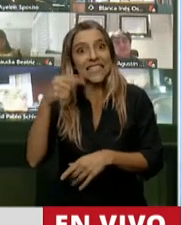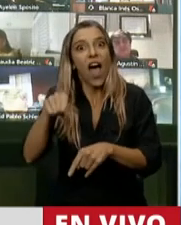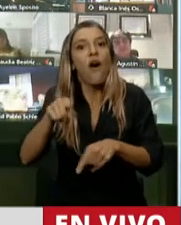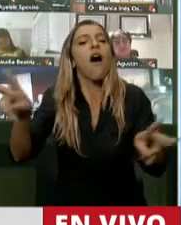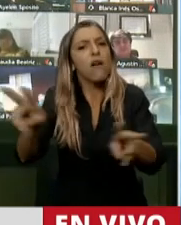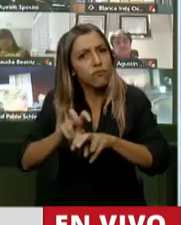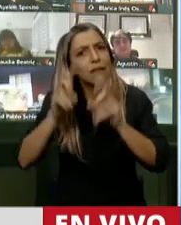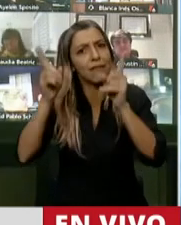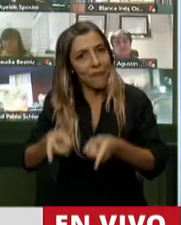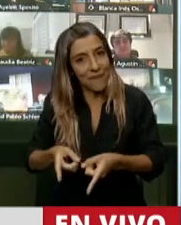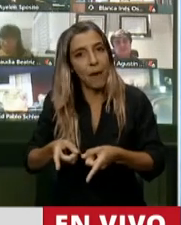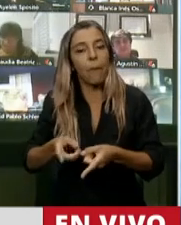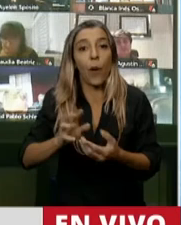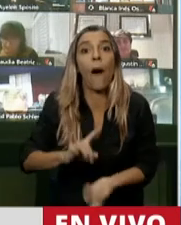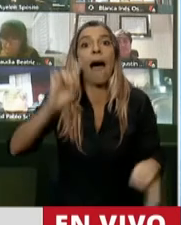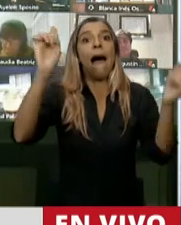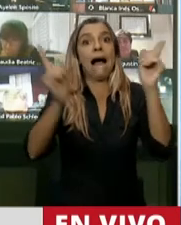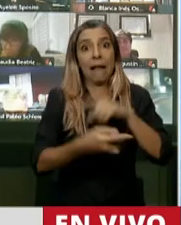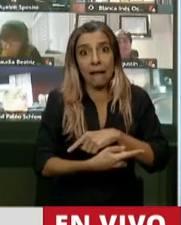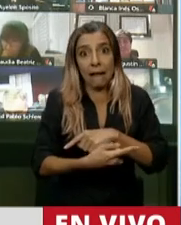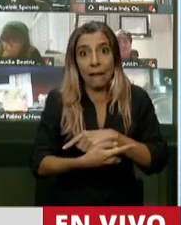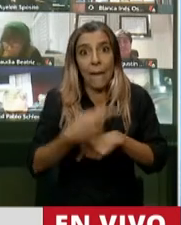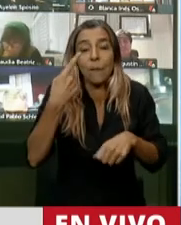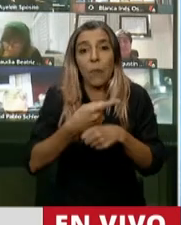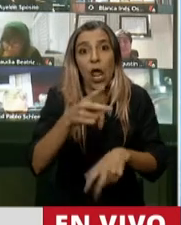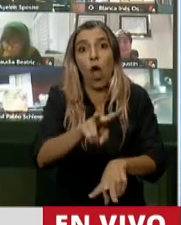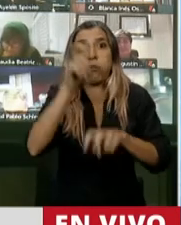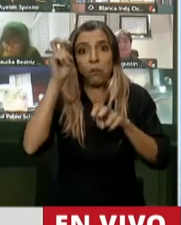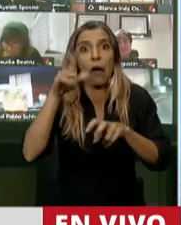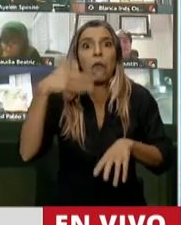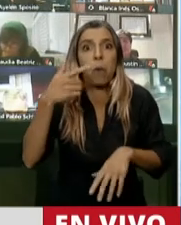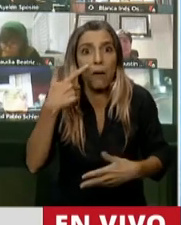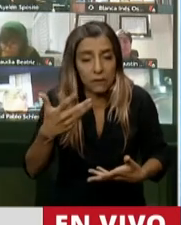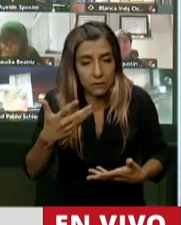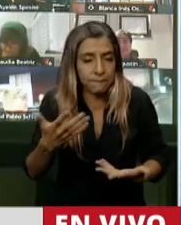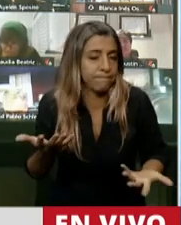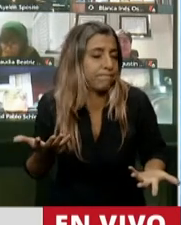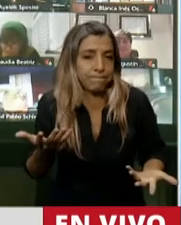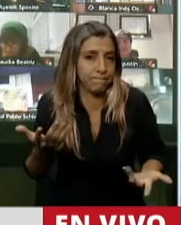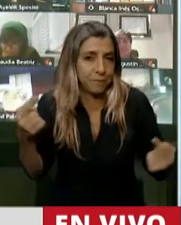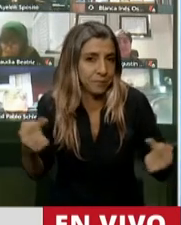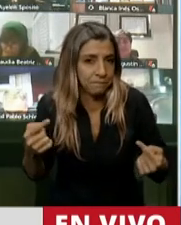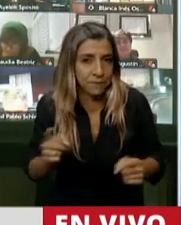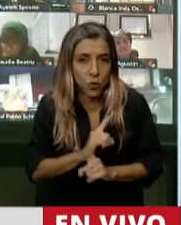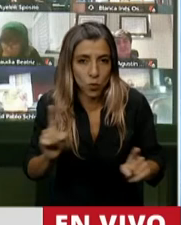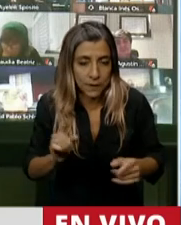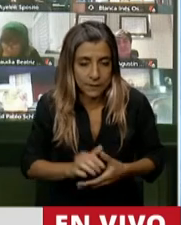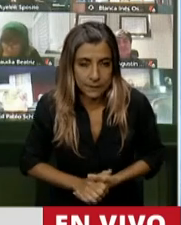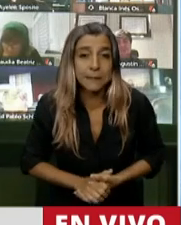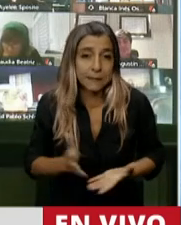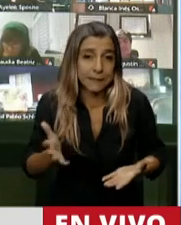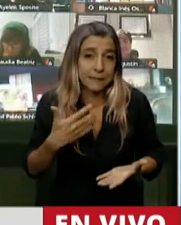al revés. Entonces, muchachos, yo sé que algunos de los que participaron en